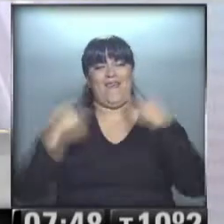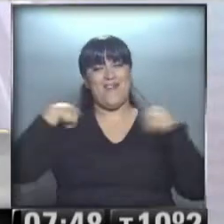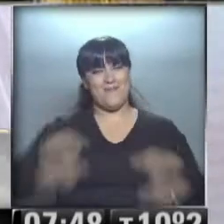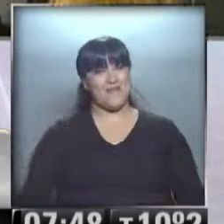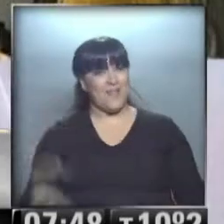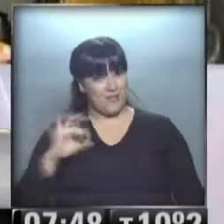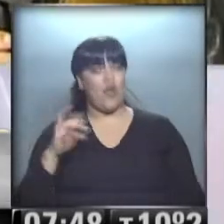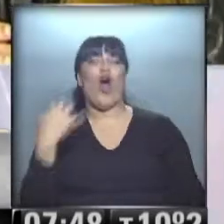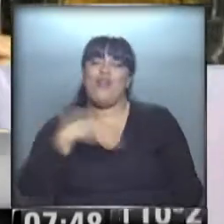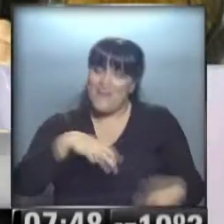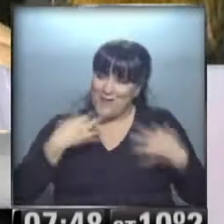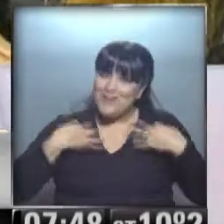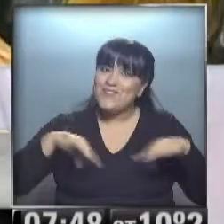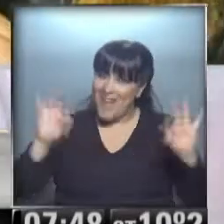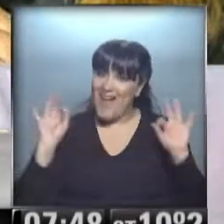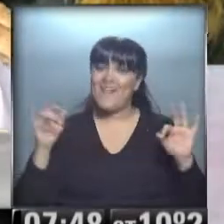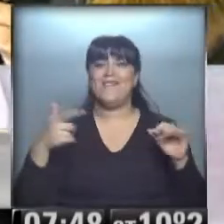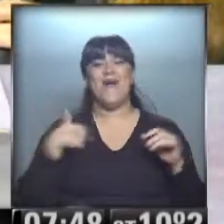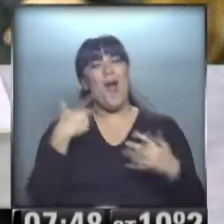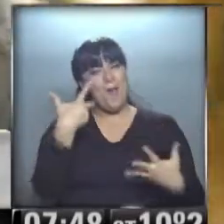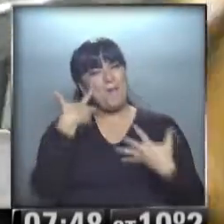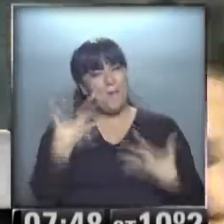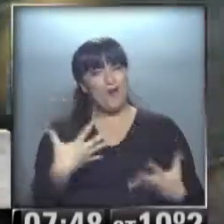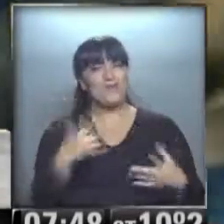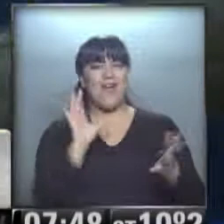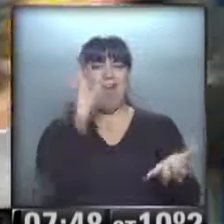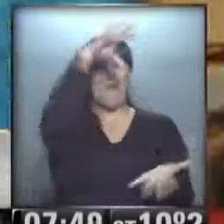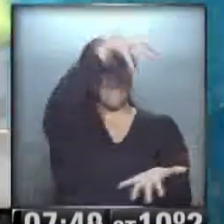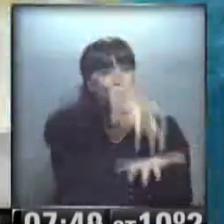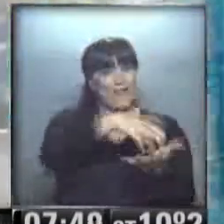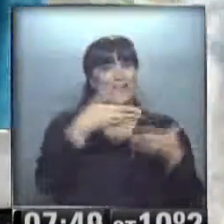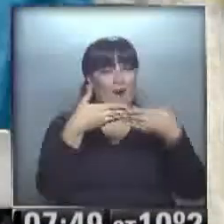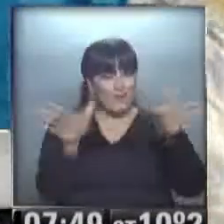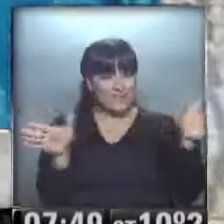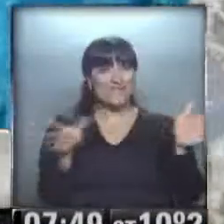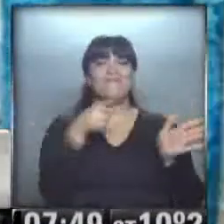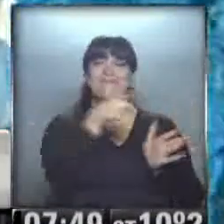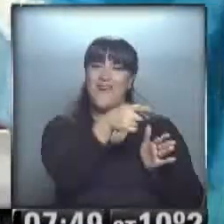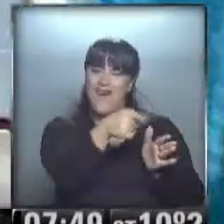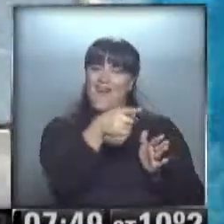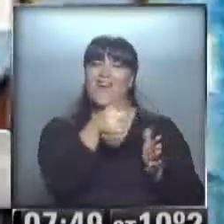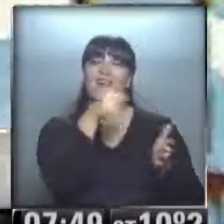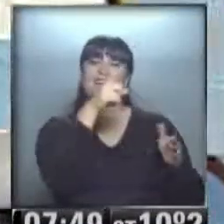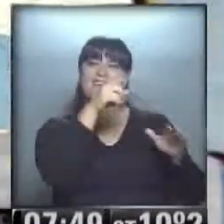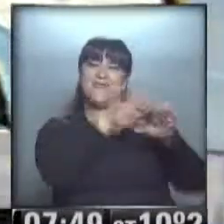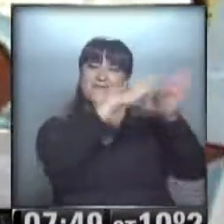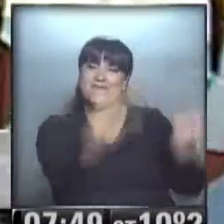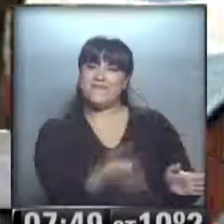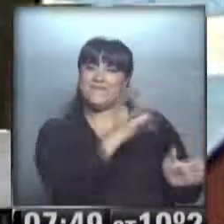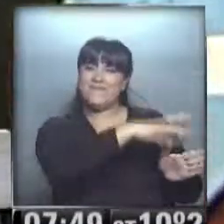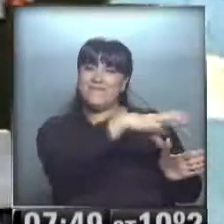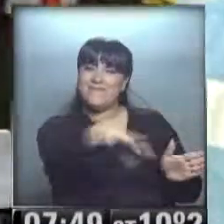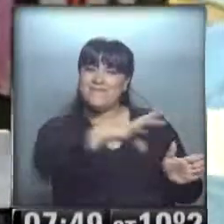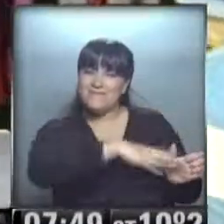tengo que salvar esta situación había mostrado uno de los puestos que acaba de abrir y que va a exponer aquí como estamos